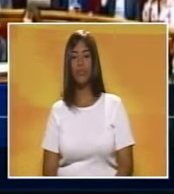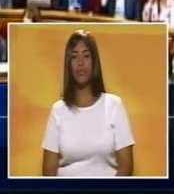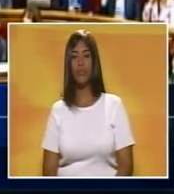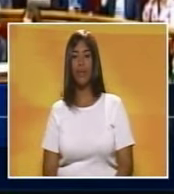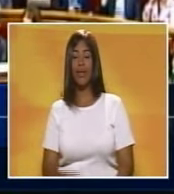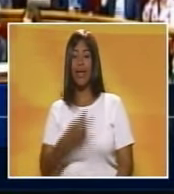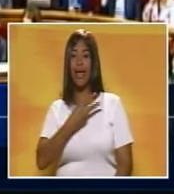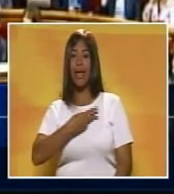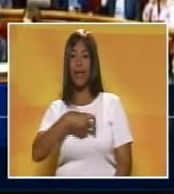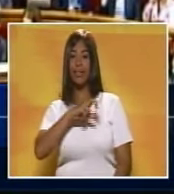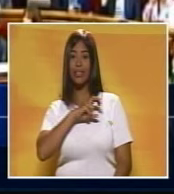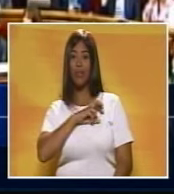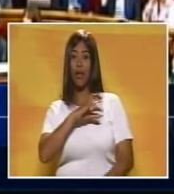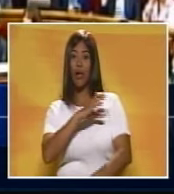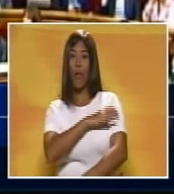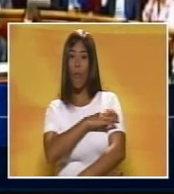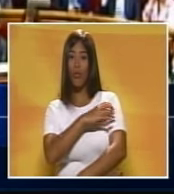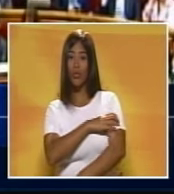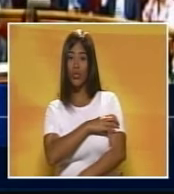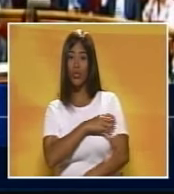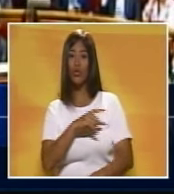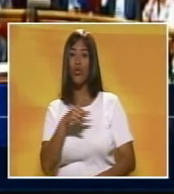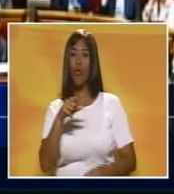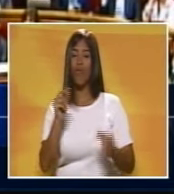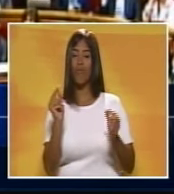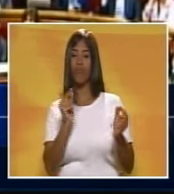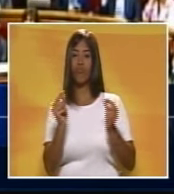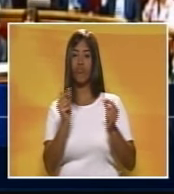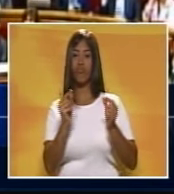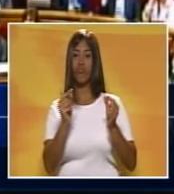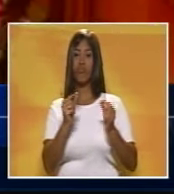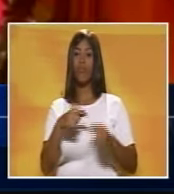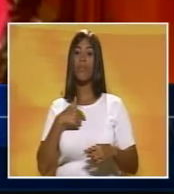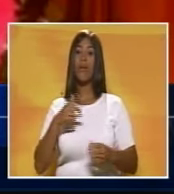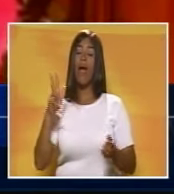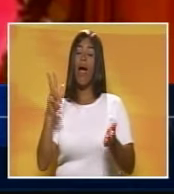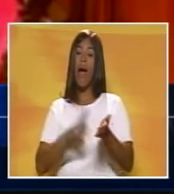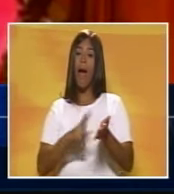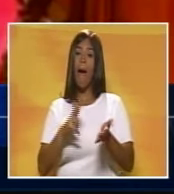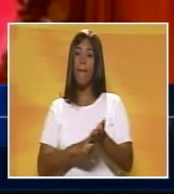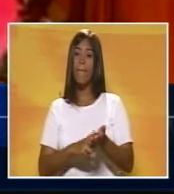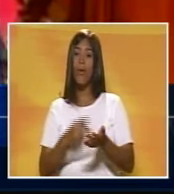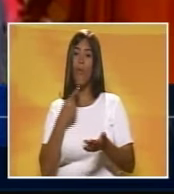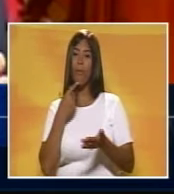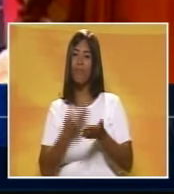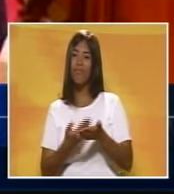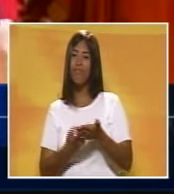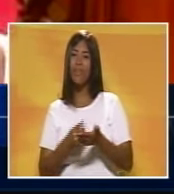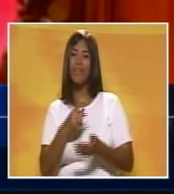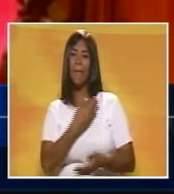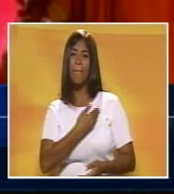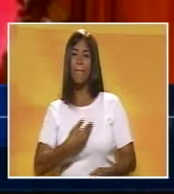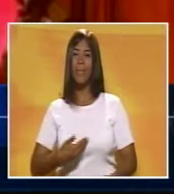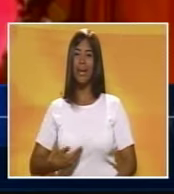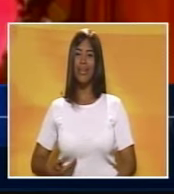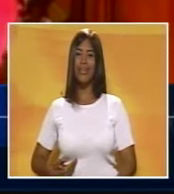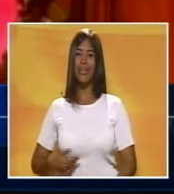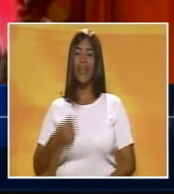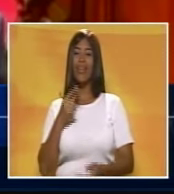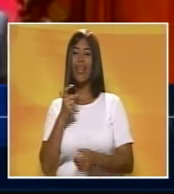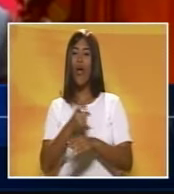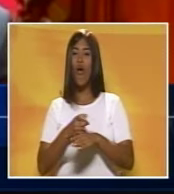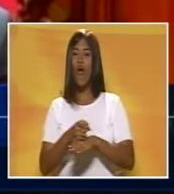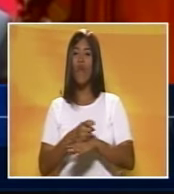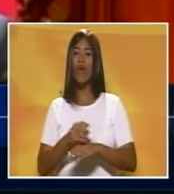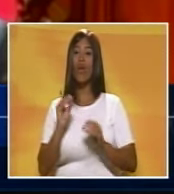En España, la oposición en el Parlamento de Cataluña aprobó una moción que pide al presidente del gobierno regional, Quim Torra,